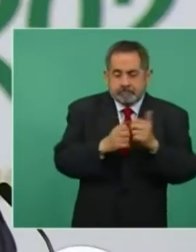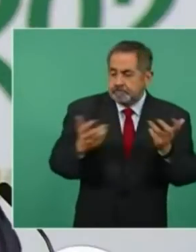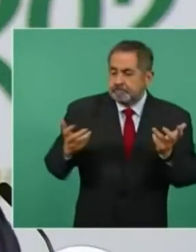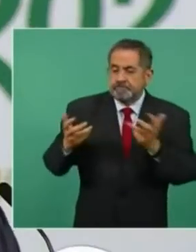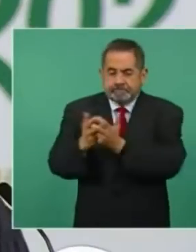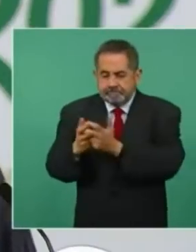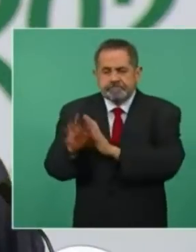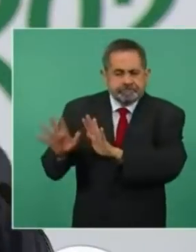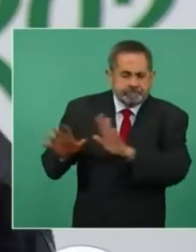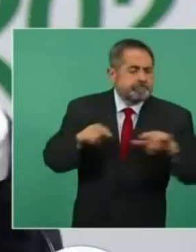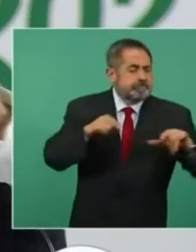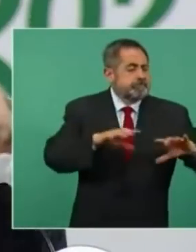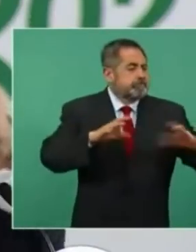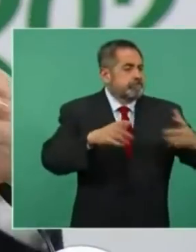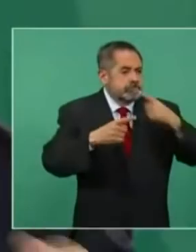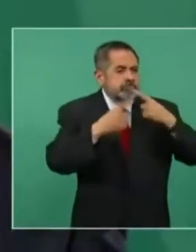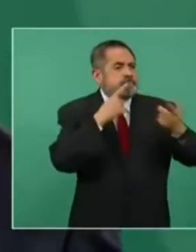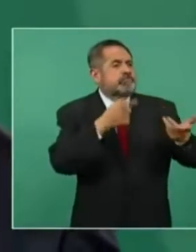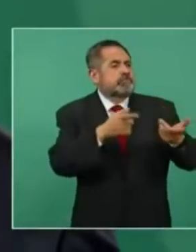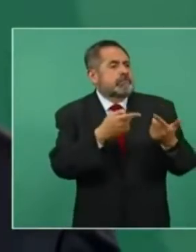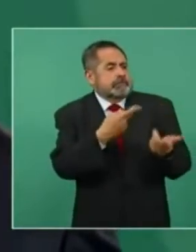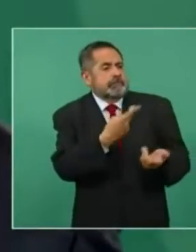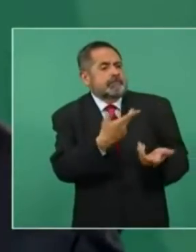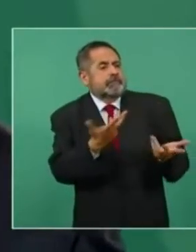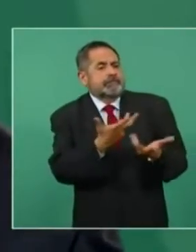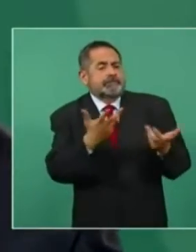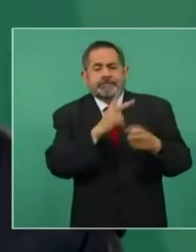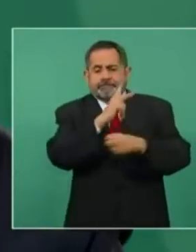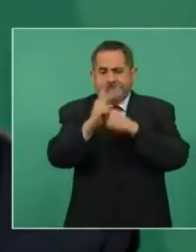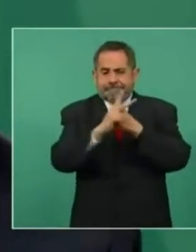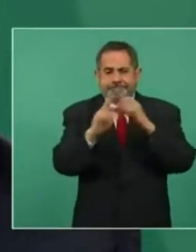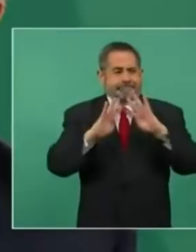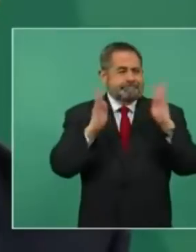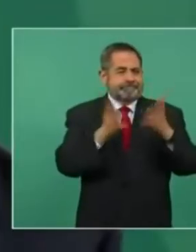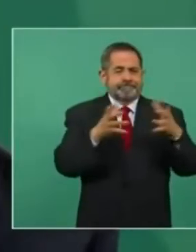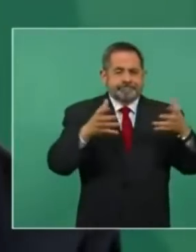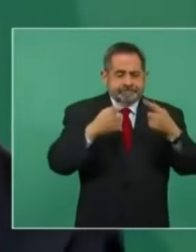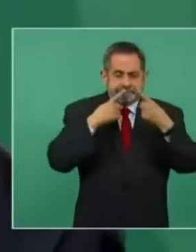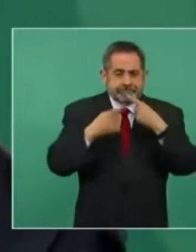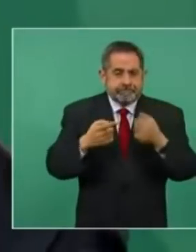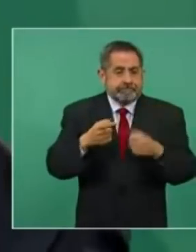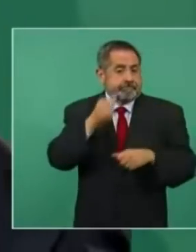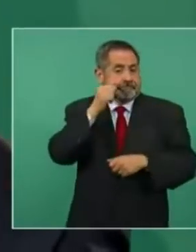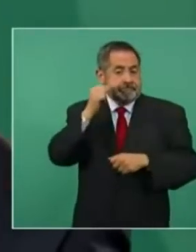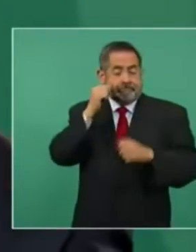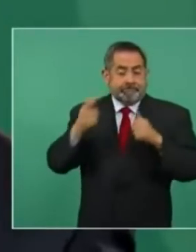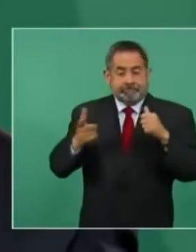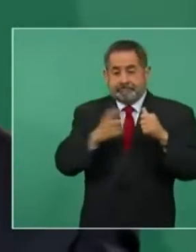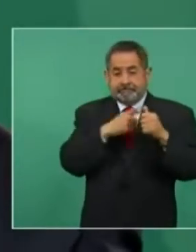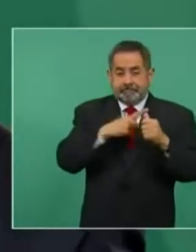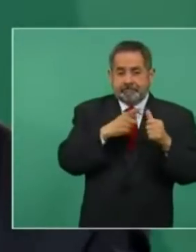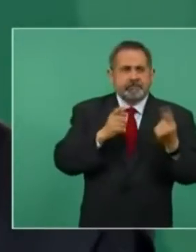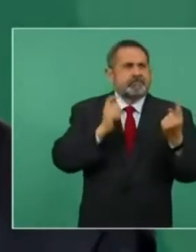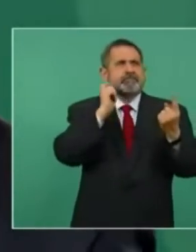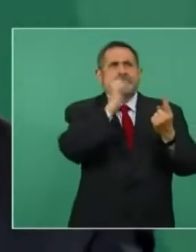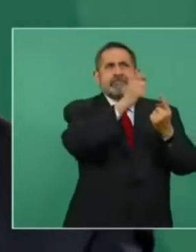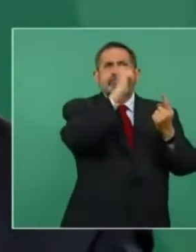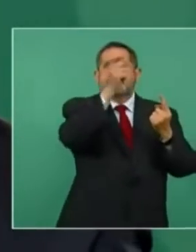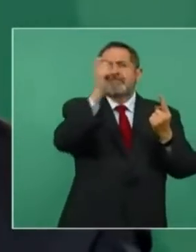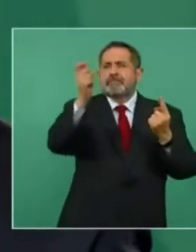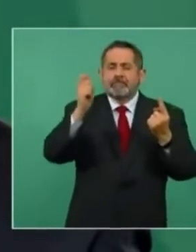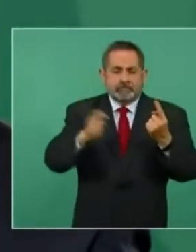información y en su caso tomar acciones de como un acuerdo entonces ayer lo que hicimos fue una primera revisión de lo que hay en todo el mundo quién está haciendo que